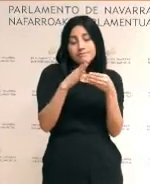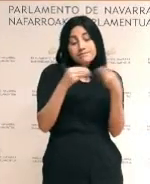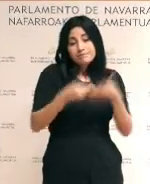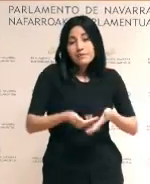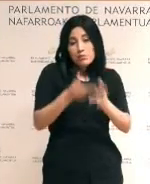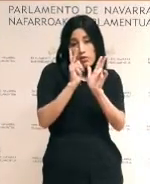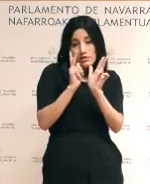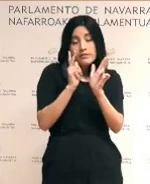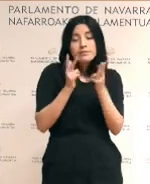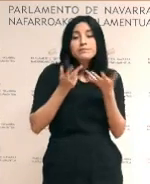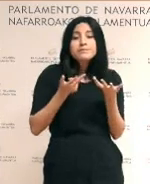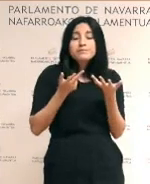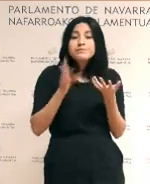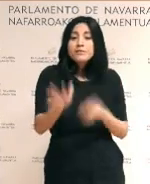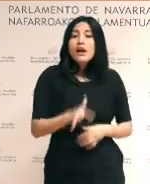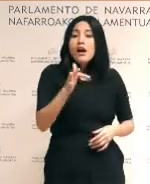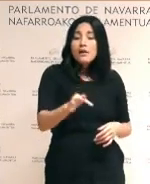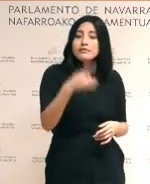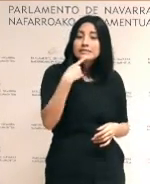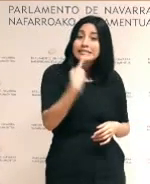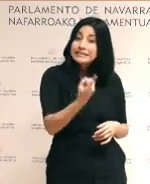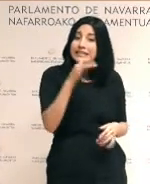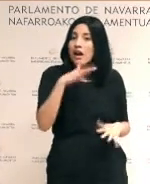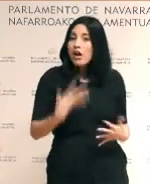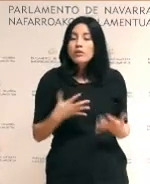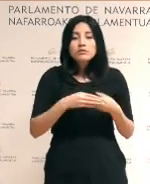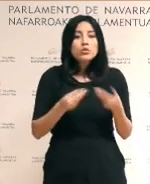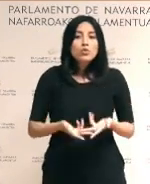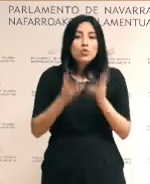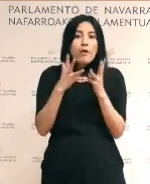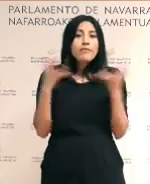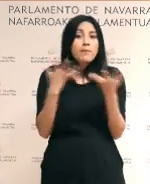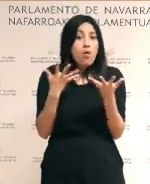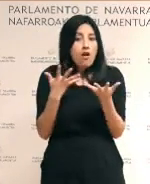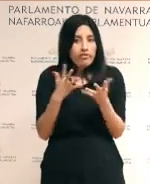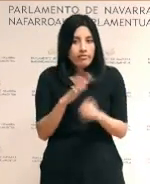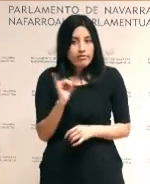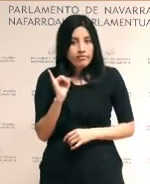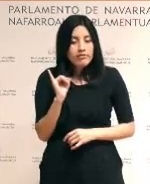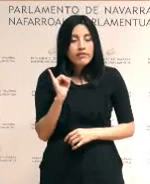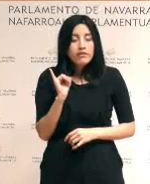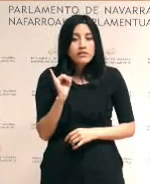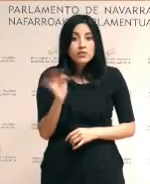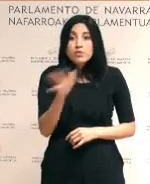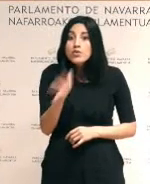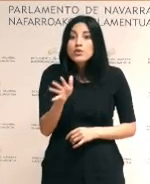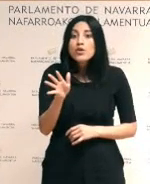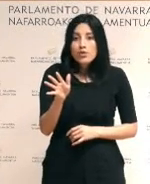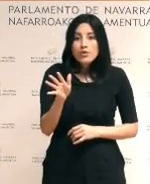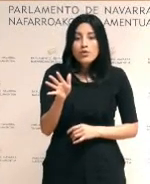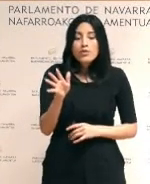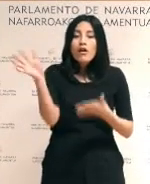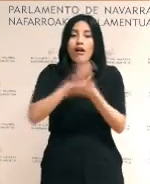ha asegurado que existe una emergencia democrática, nada más y nada menos. Y por eso se ha apresurado a mandar una carta al presidente